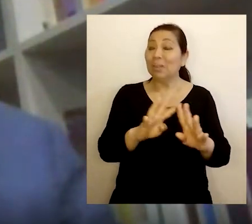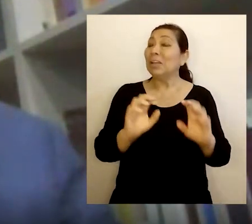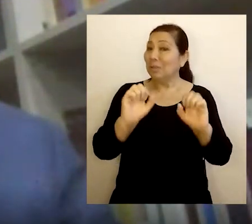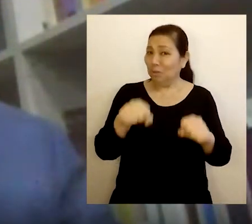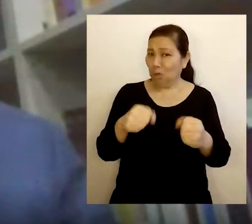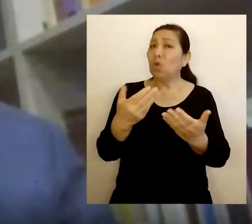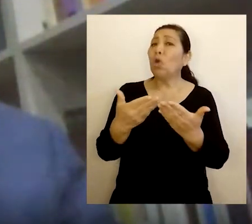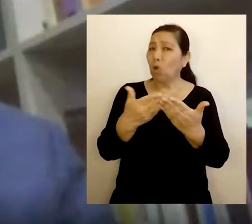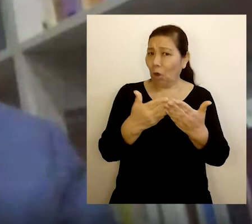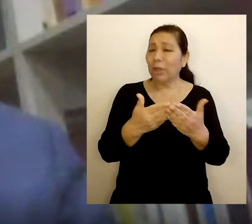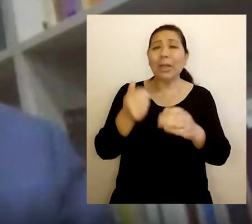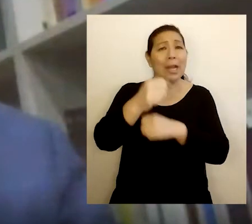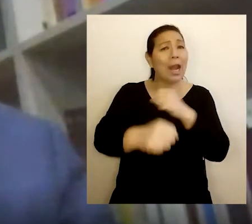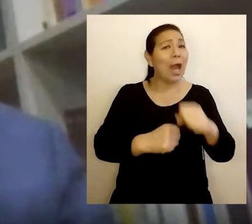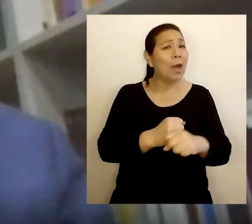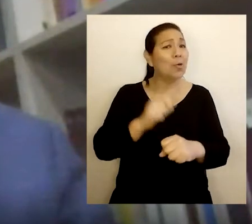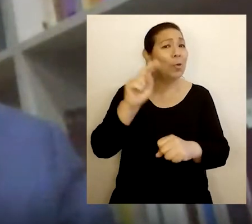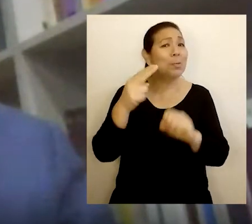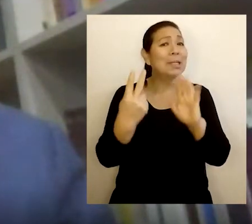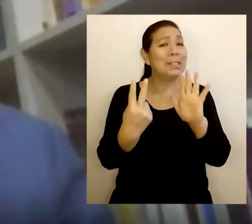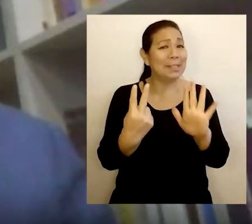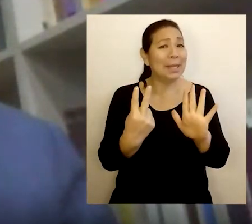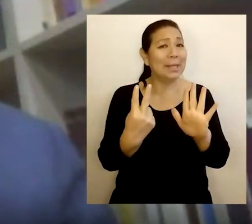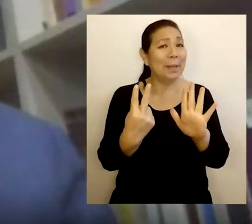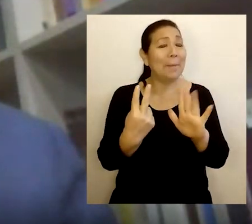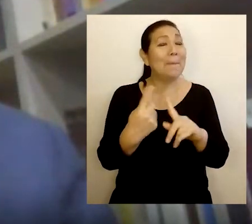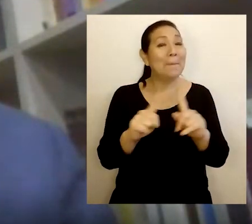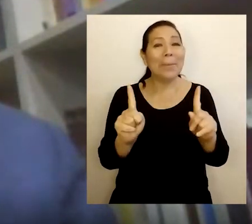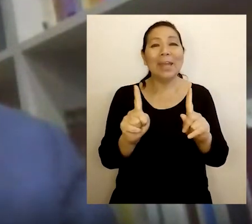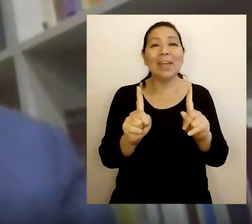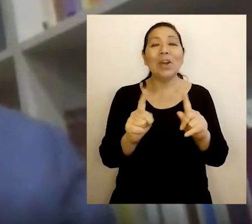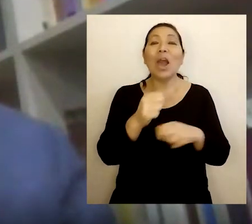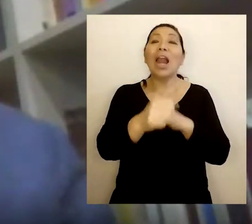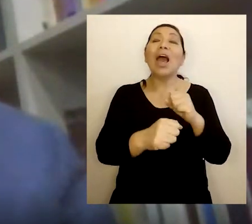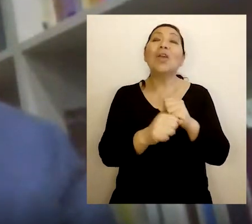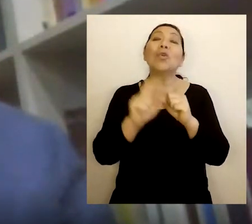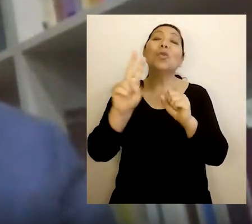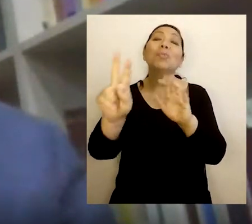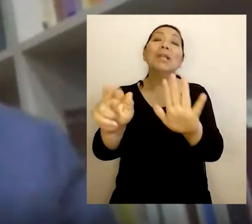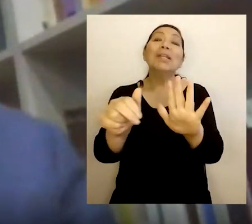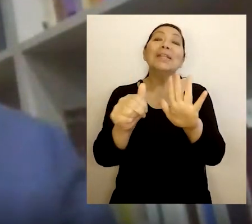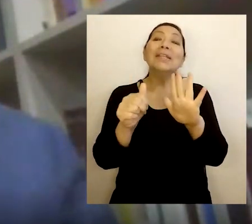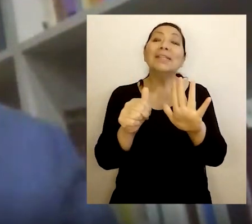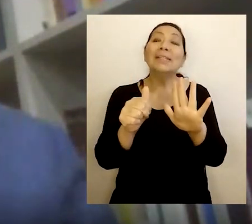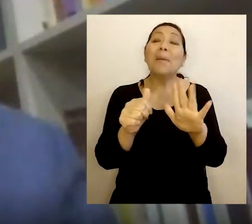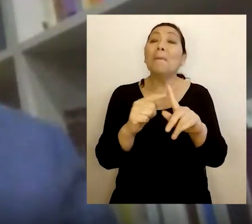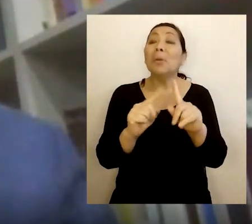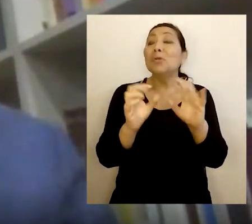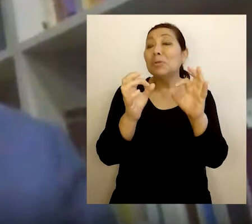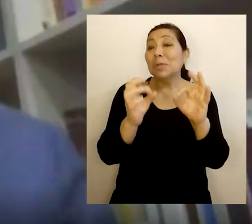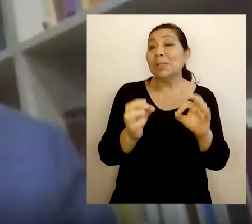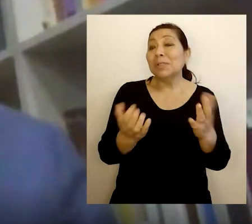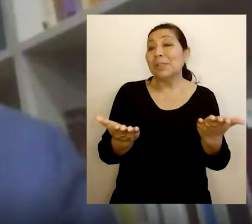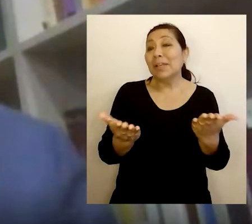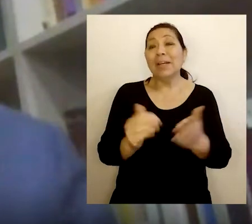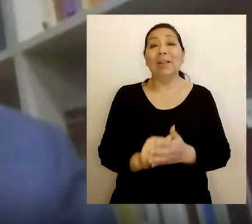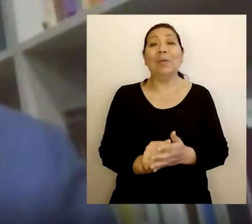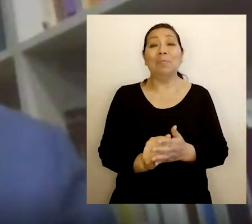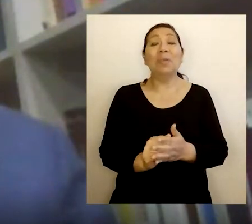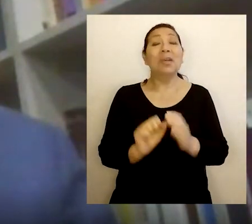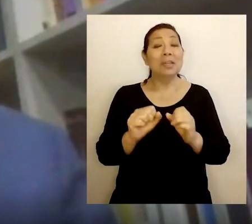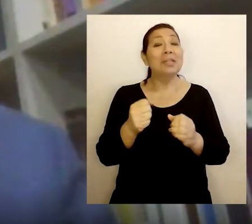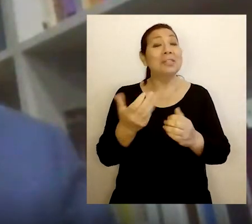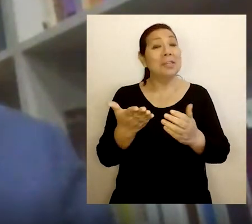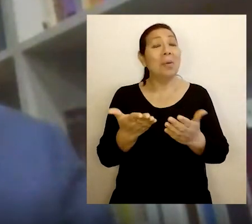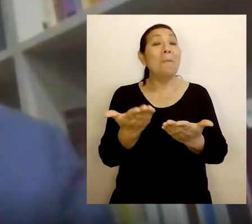está colegiada desde el año 2007. La audiencia ha sido en el año 2016, que si bien es cierto, ha